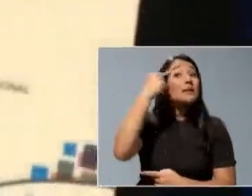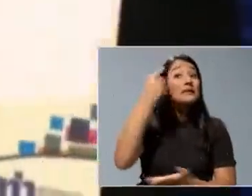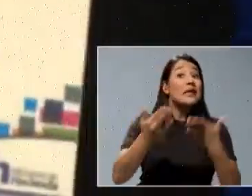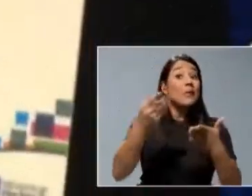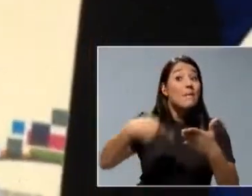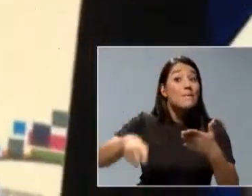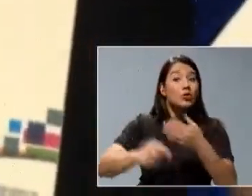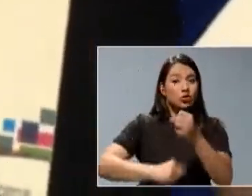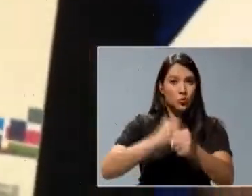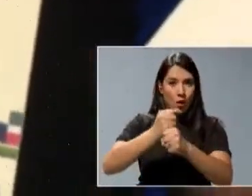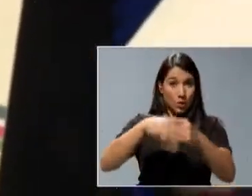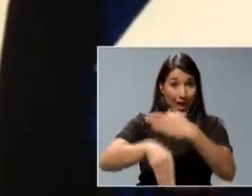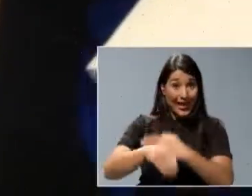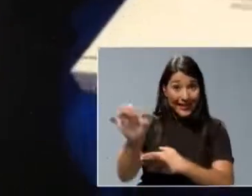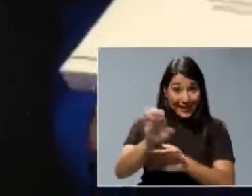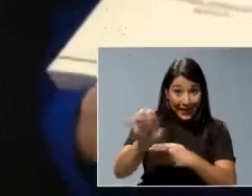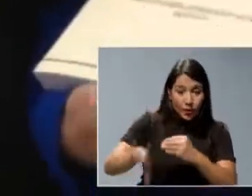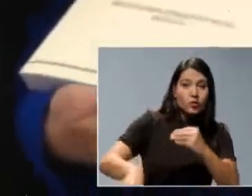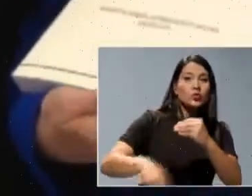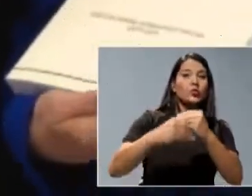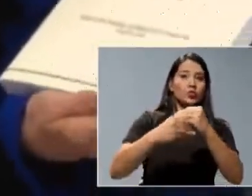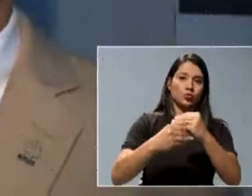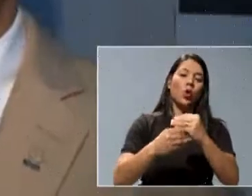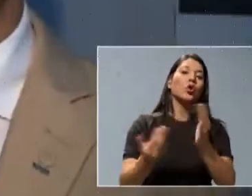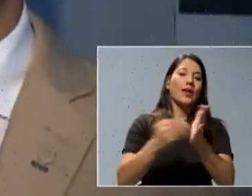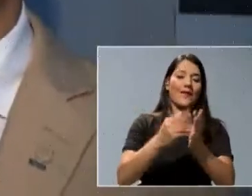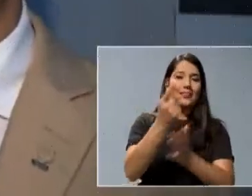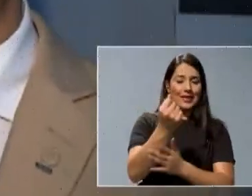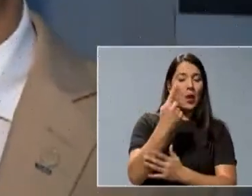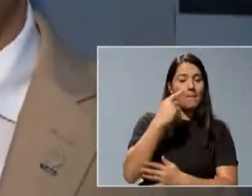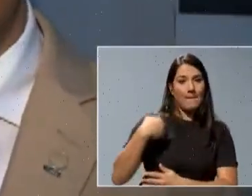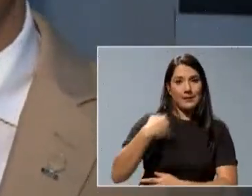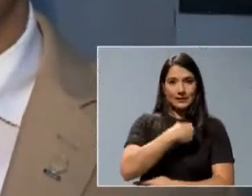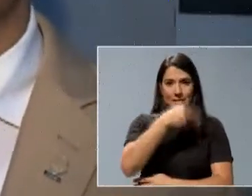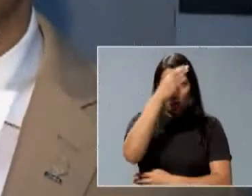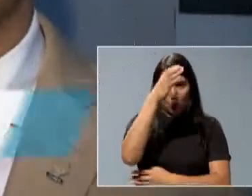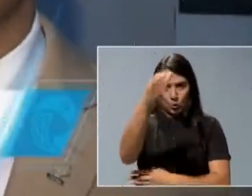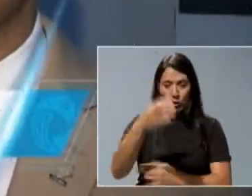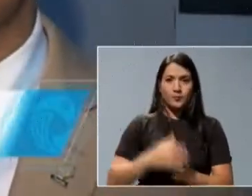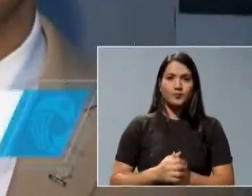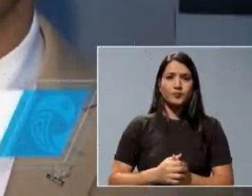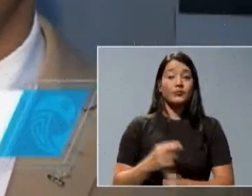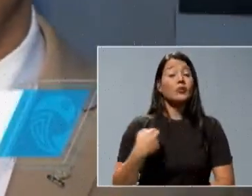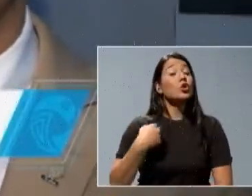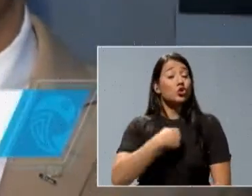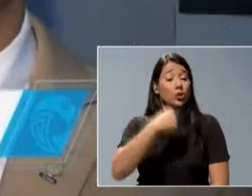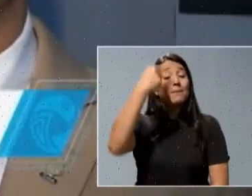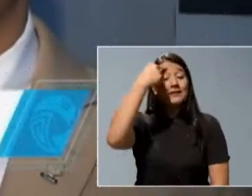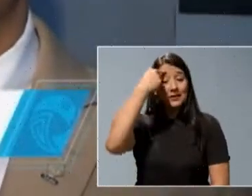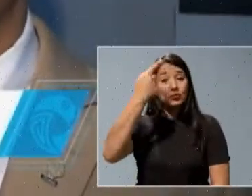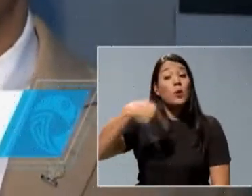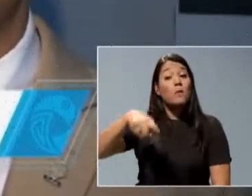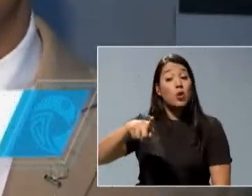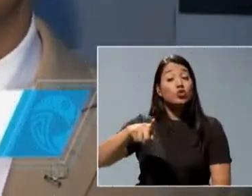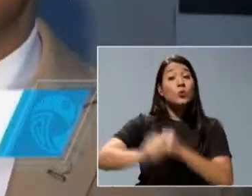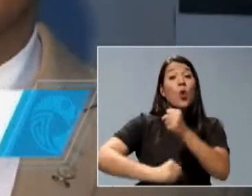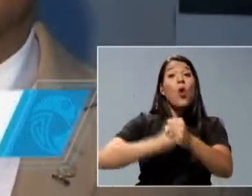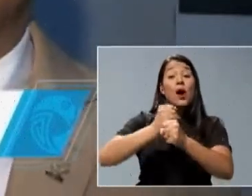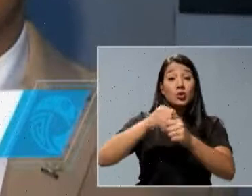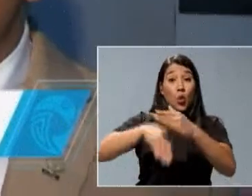presupuesto extraordinario a principios del próximo año. Me parece que tendremos que realizar un presupuesto extraordinario en el mes de